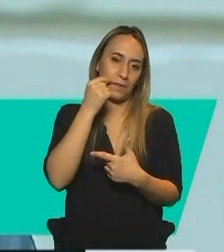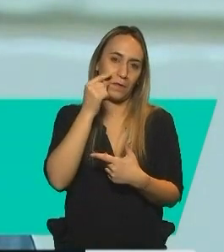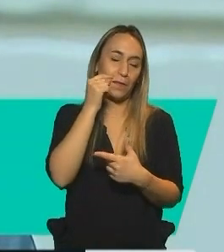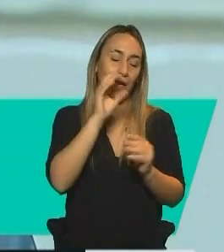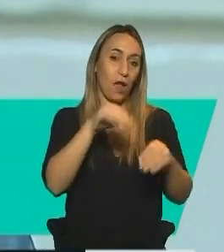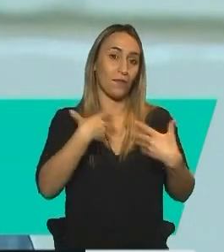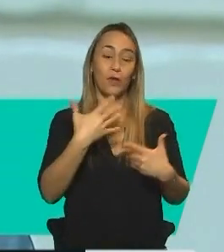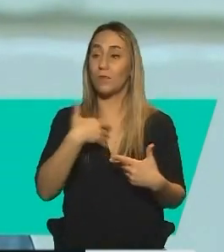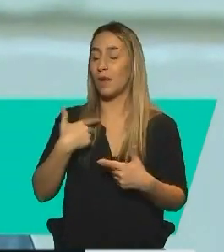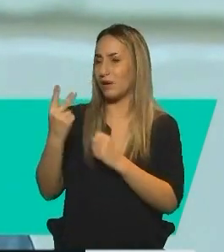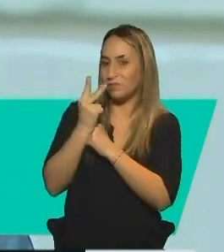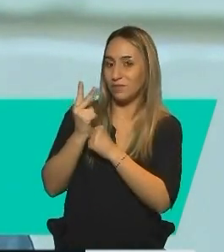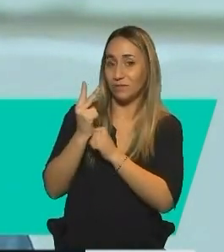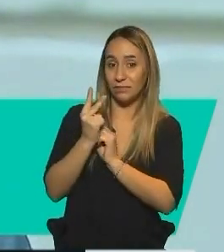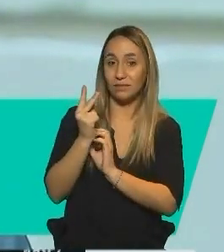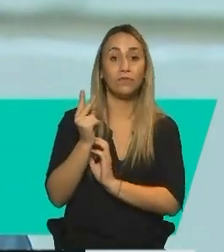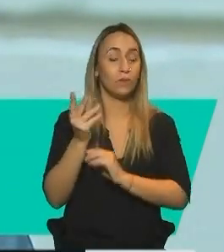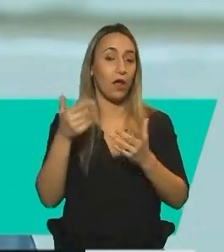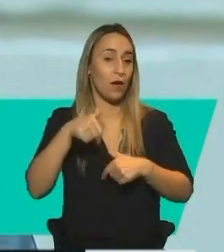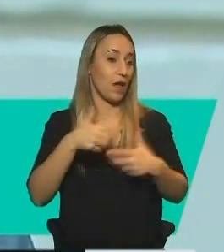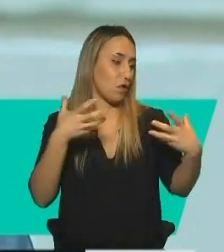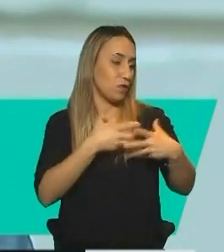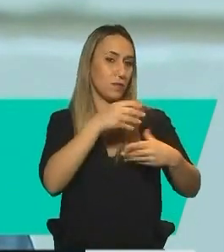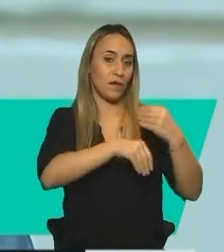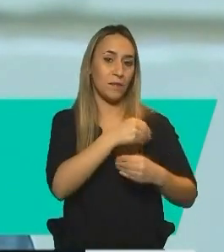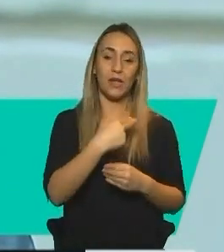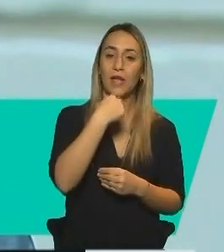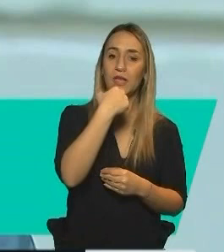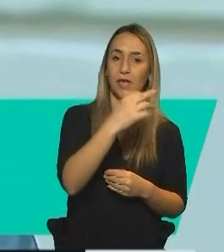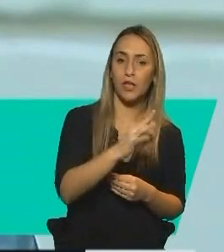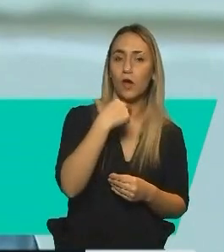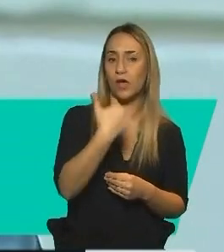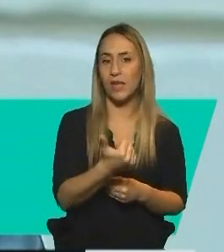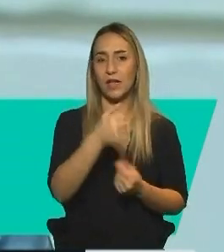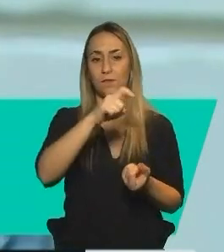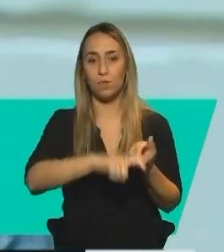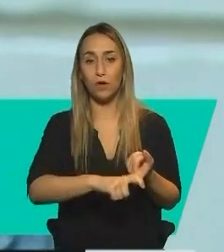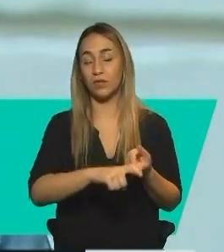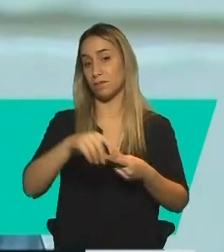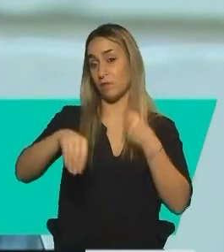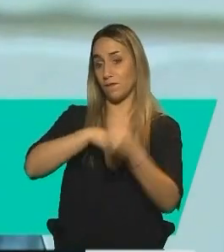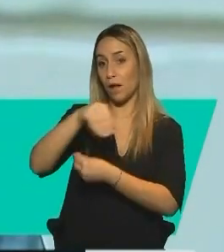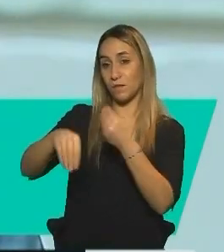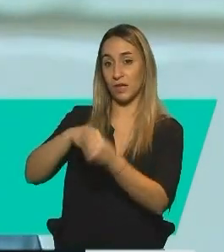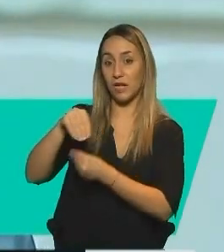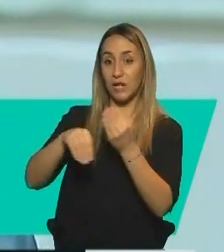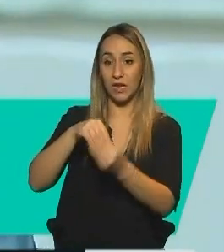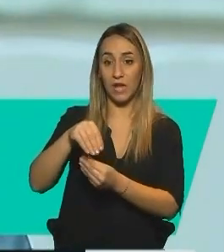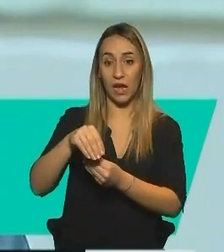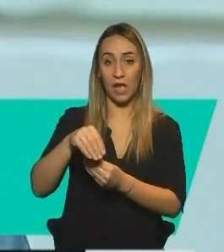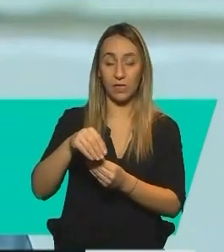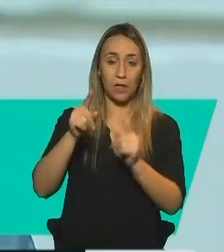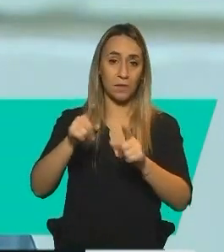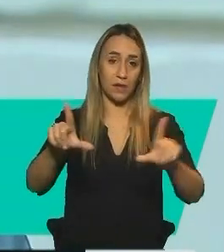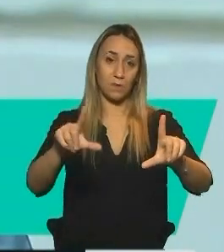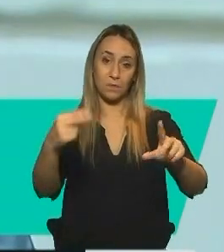único que teníamos. Bueno, hoy está mi familia, mi hijo, mi hija, mi mujer y mi familia, que está